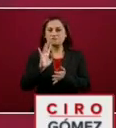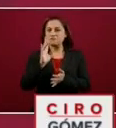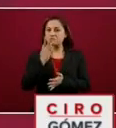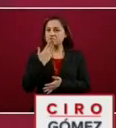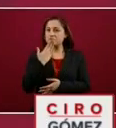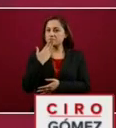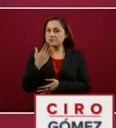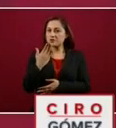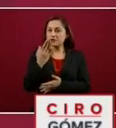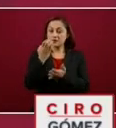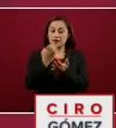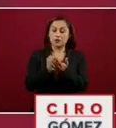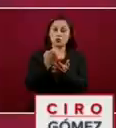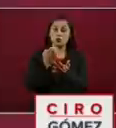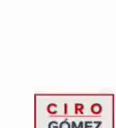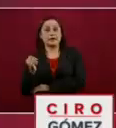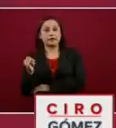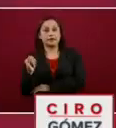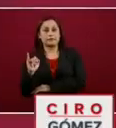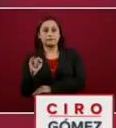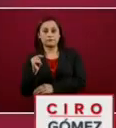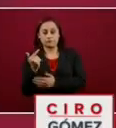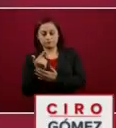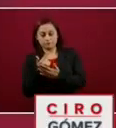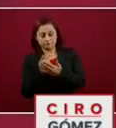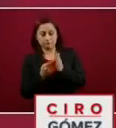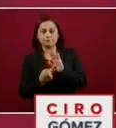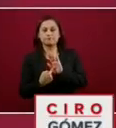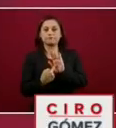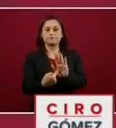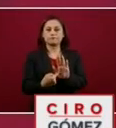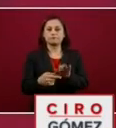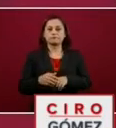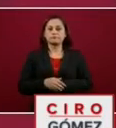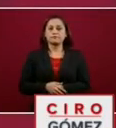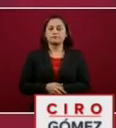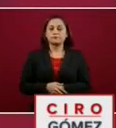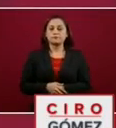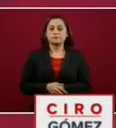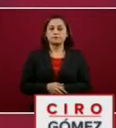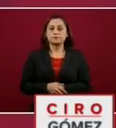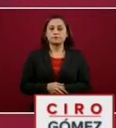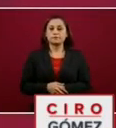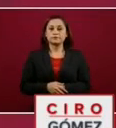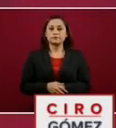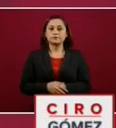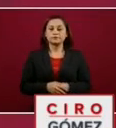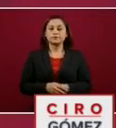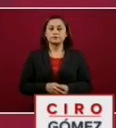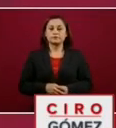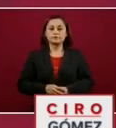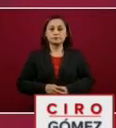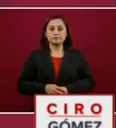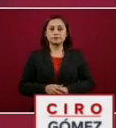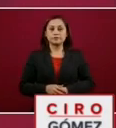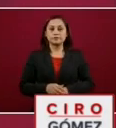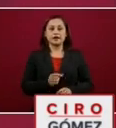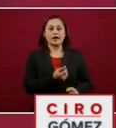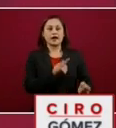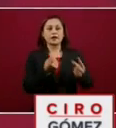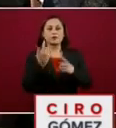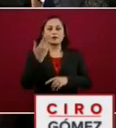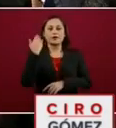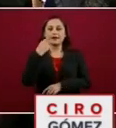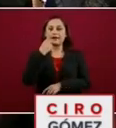la economía creció no les funcionó su pronóstico